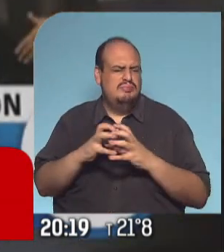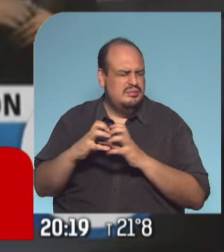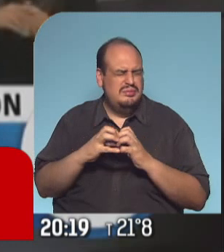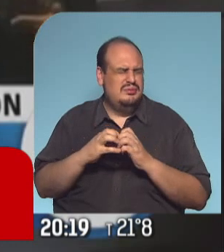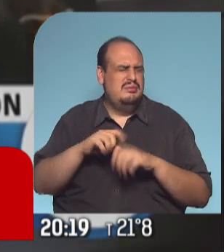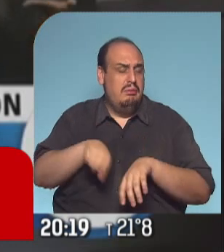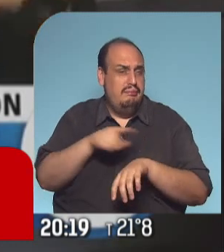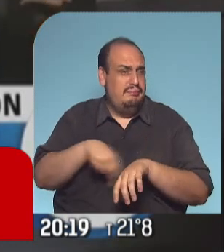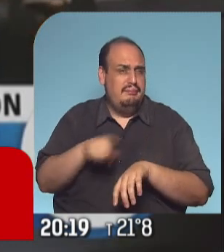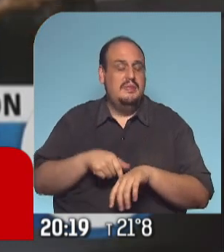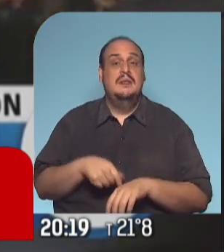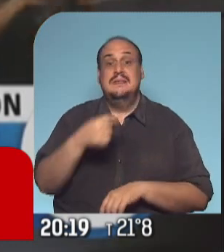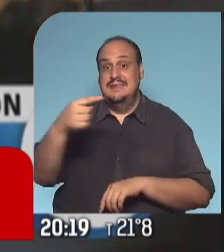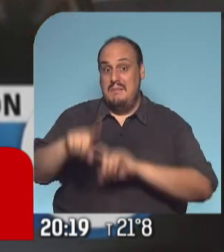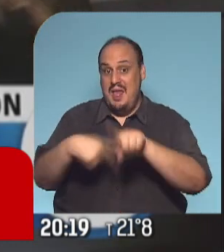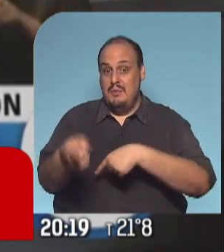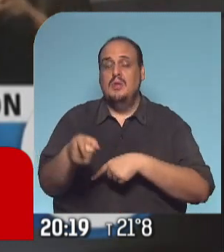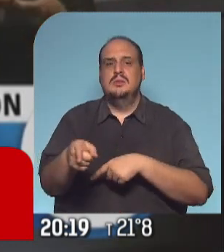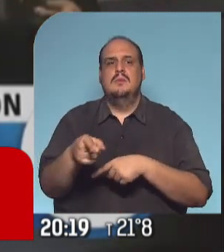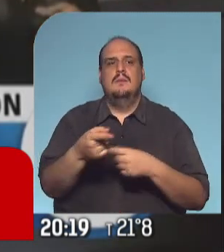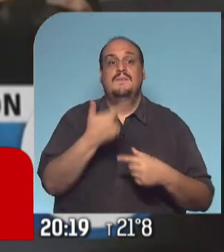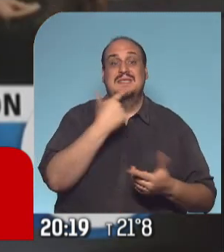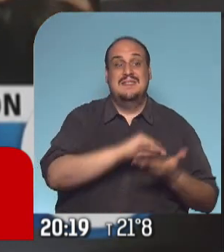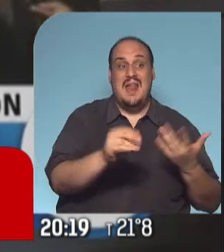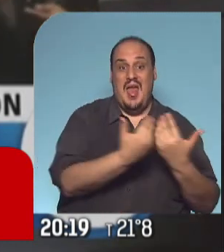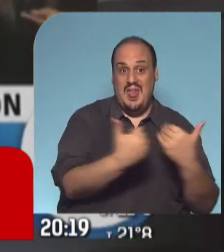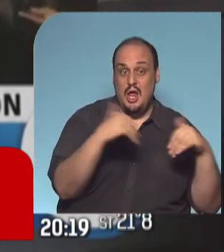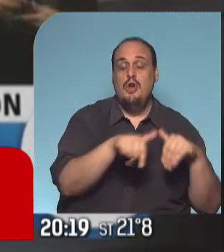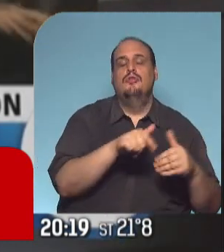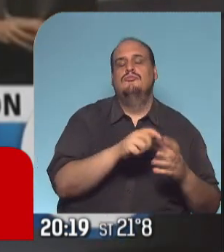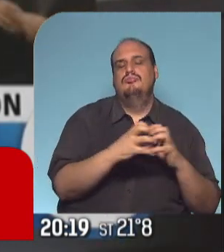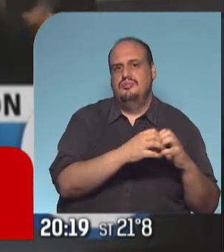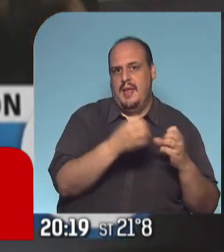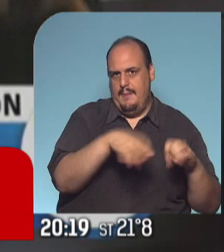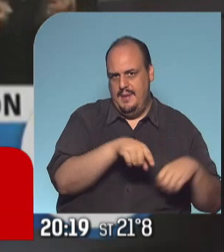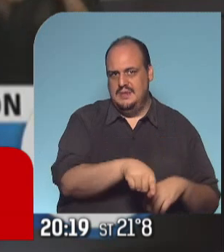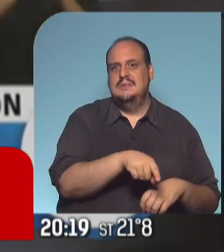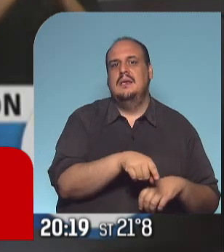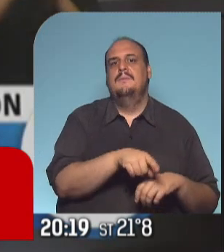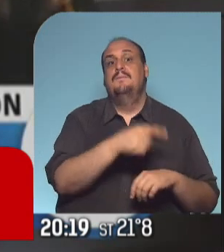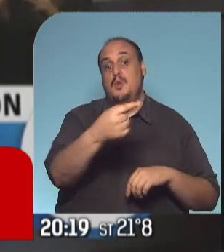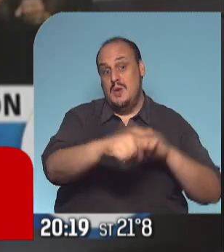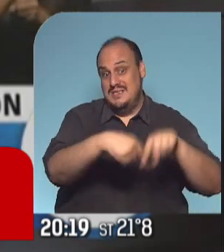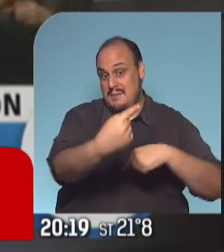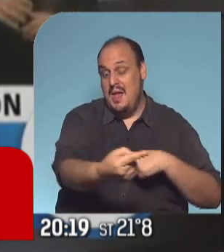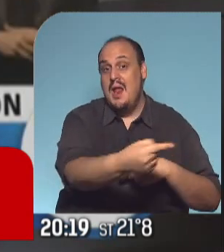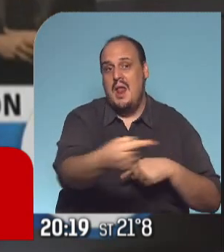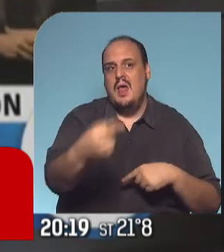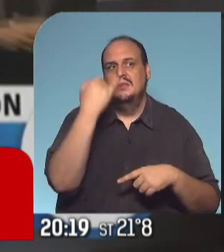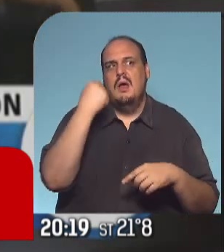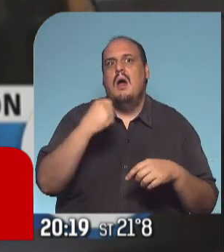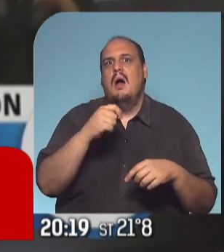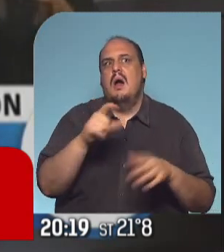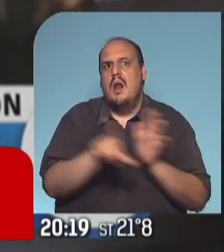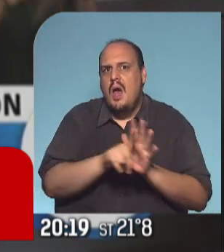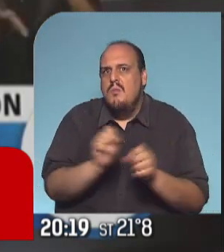recién, semana que viene ya se empieza a discutir en el Senado y una semana después podría ya mismo